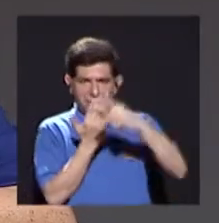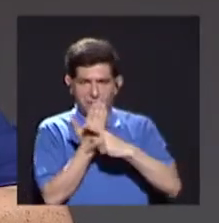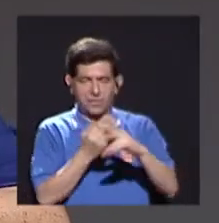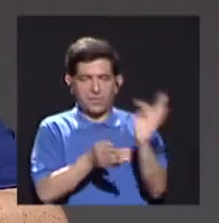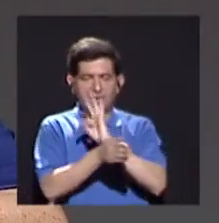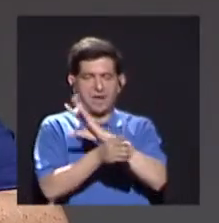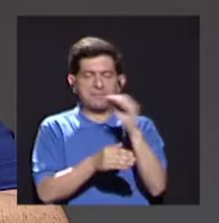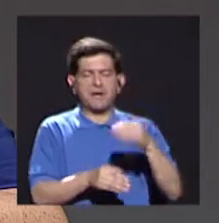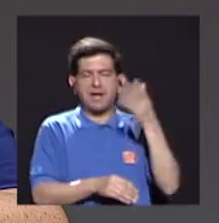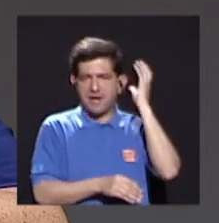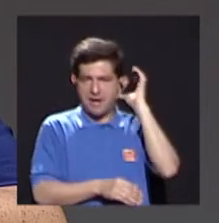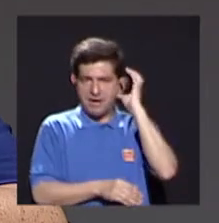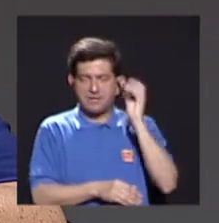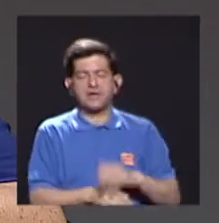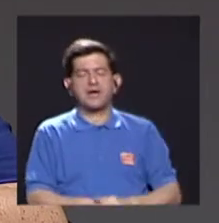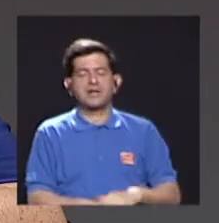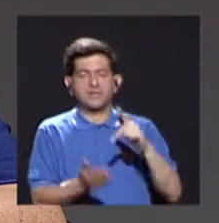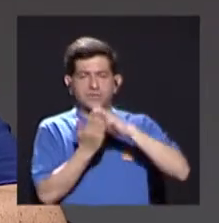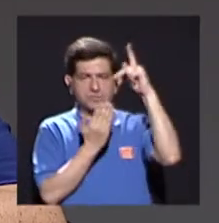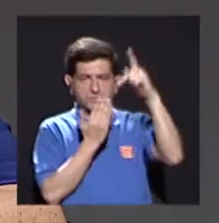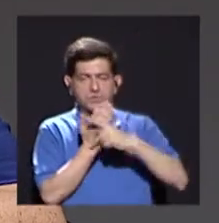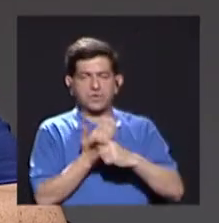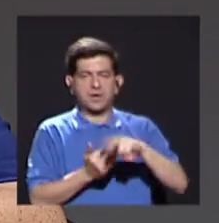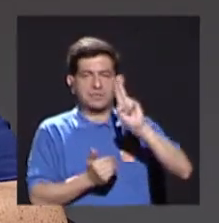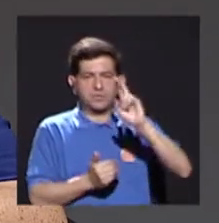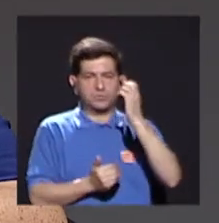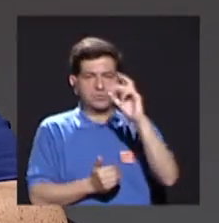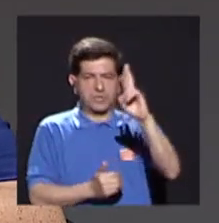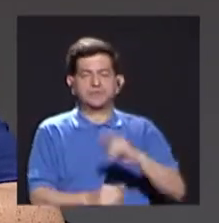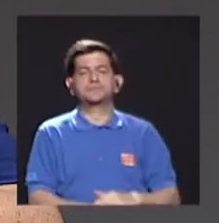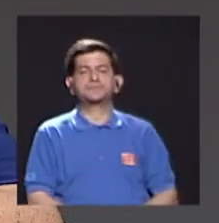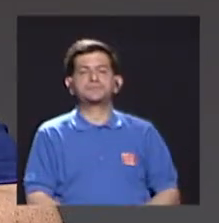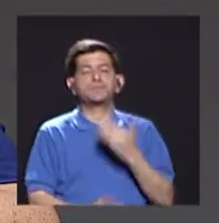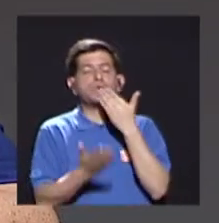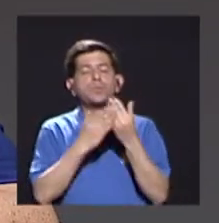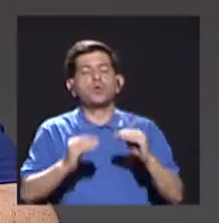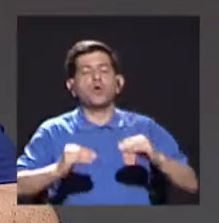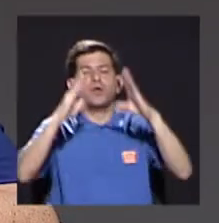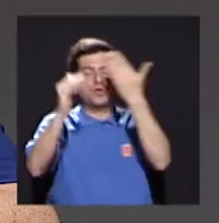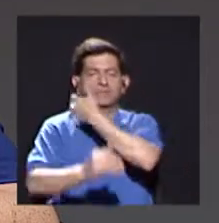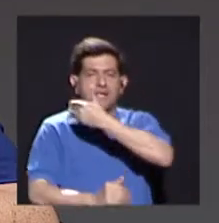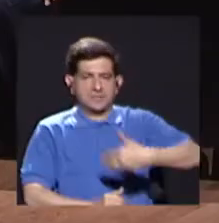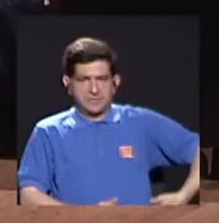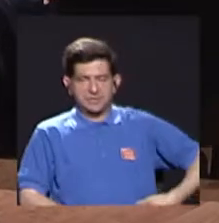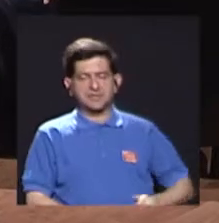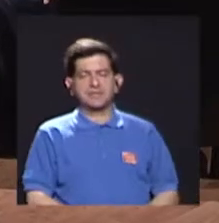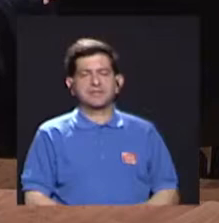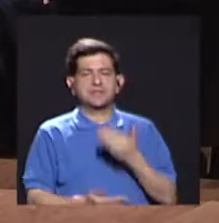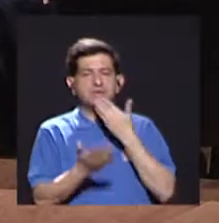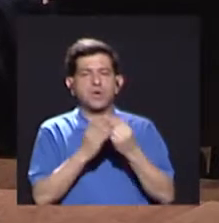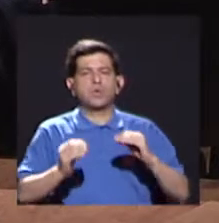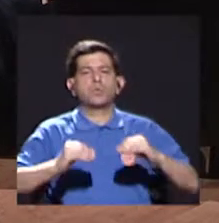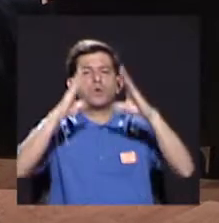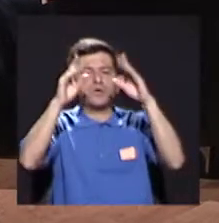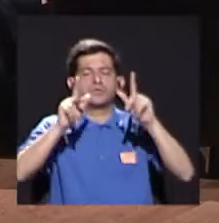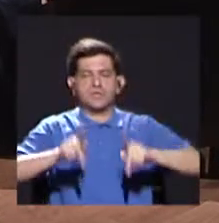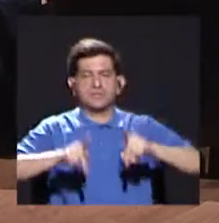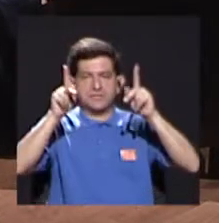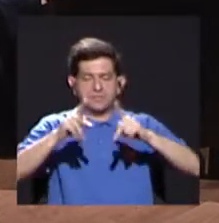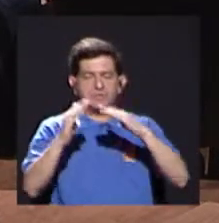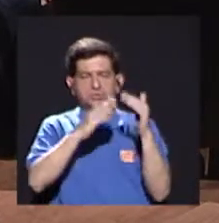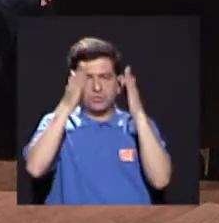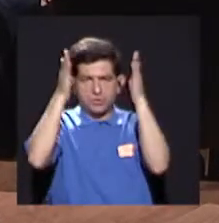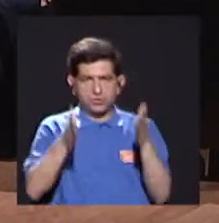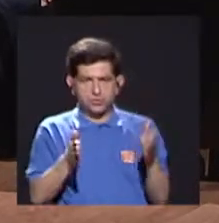los medios de la universidad de costa rica buenos días presidente buenos días a los ciudadanos y las ciudadanas